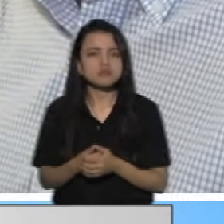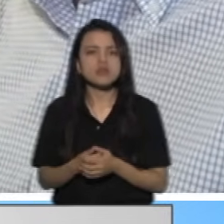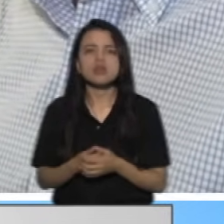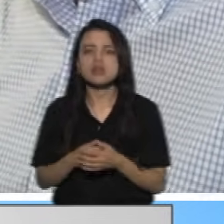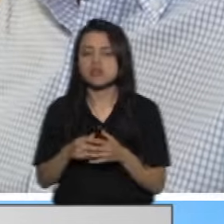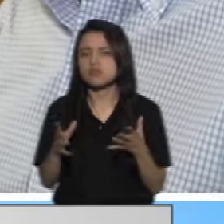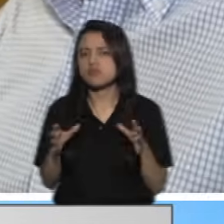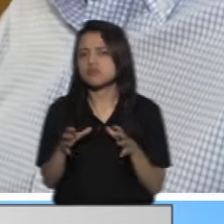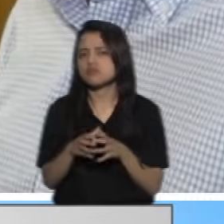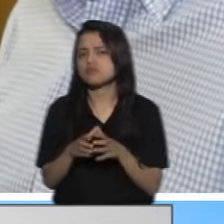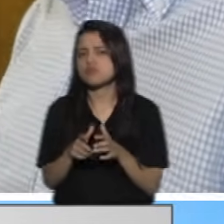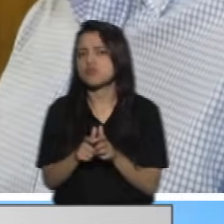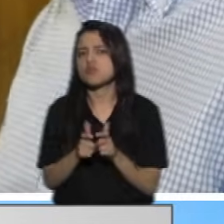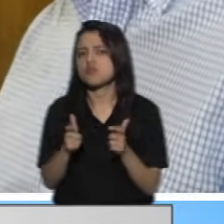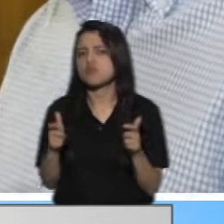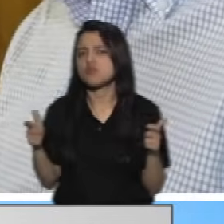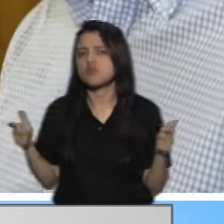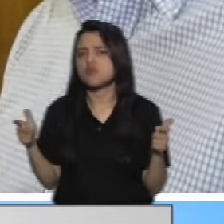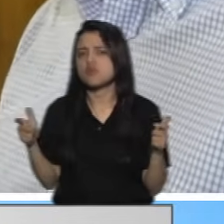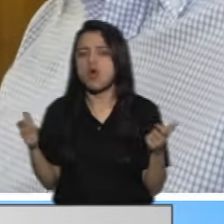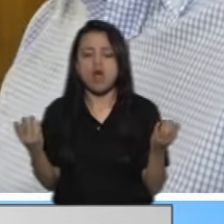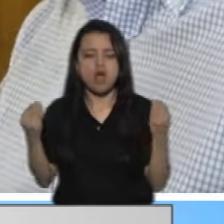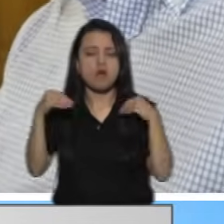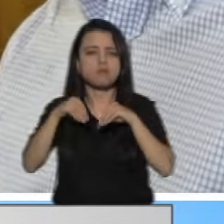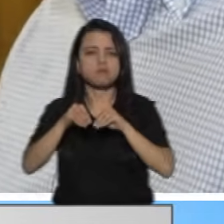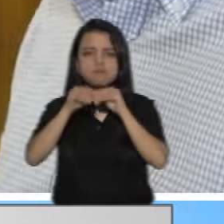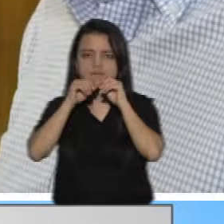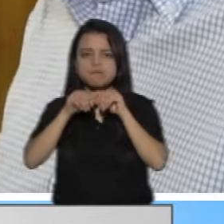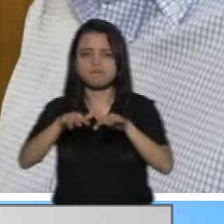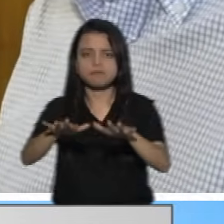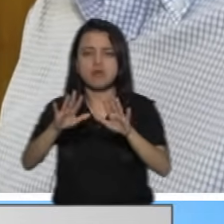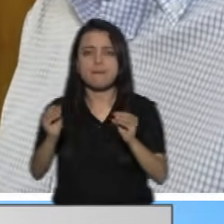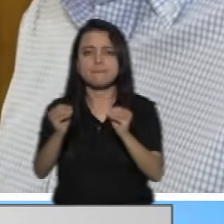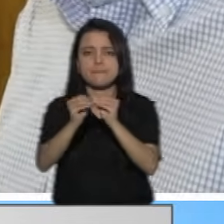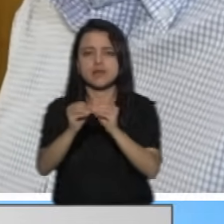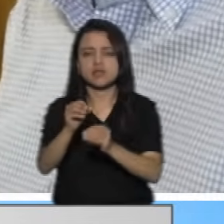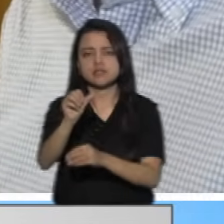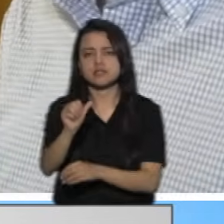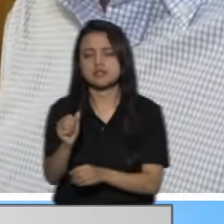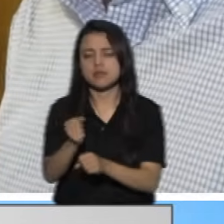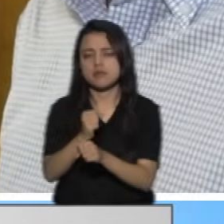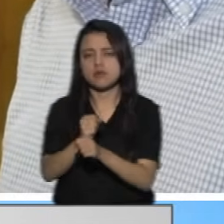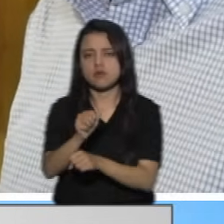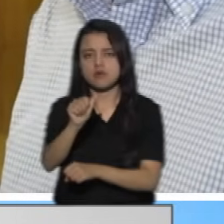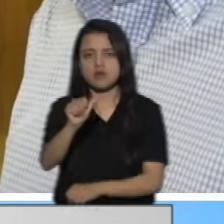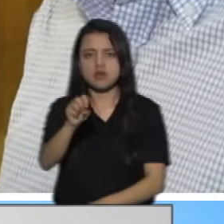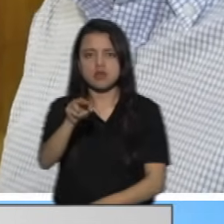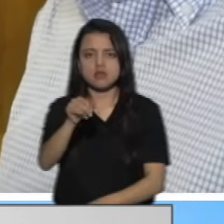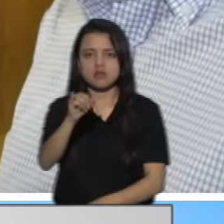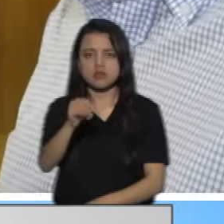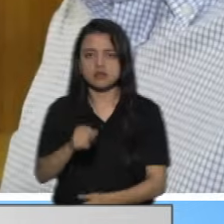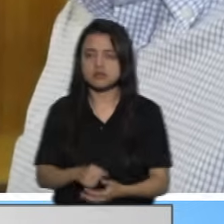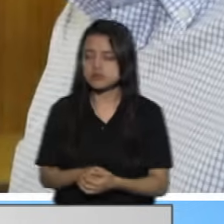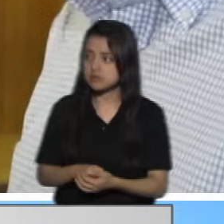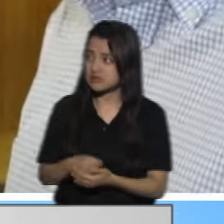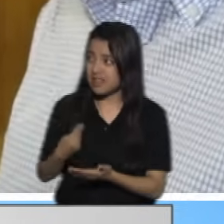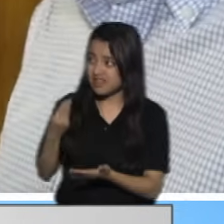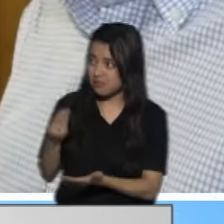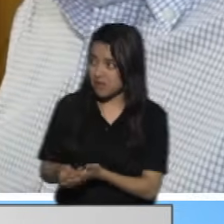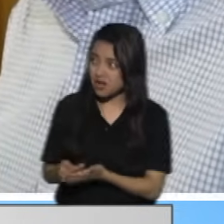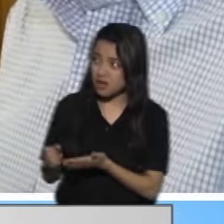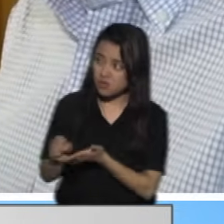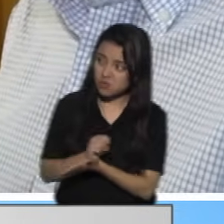podamos tener todo junto en esa plataforma que es másempleoandi.com.co. ¿Postularse es gratis o